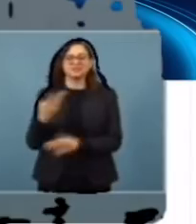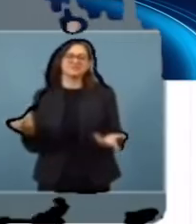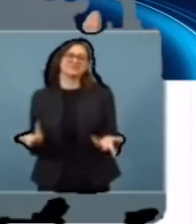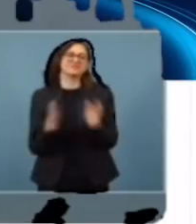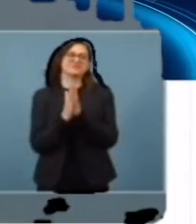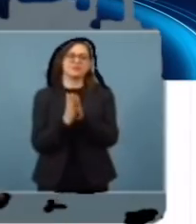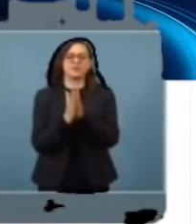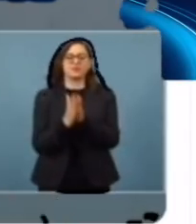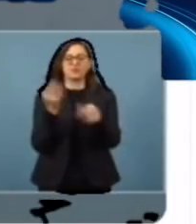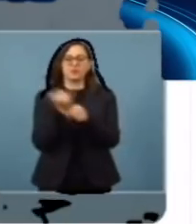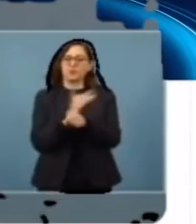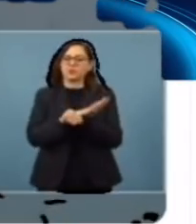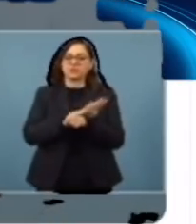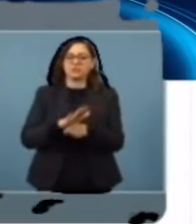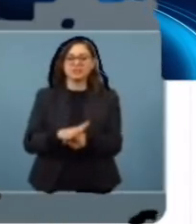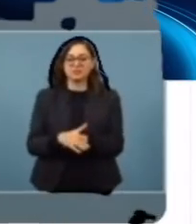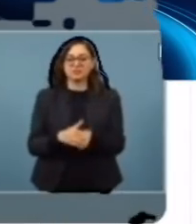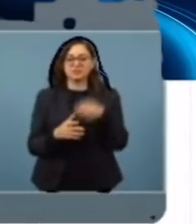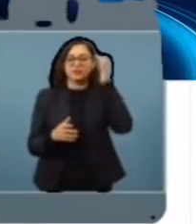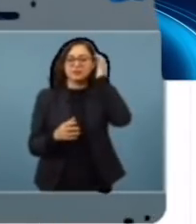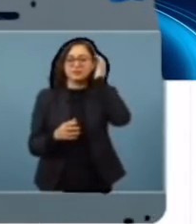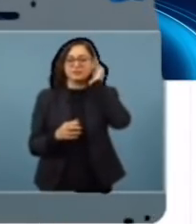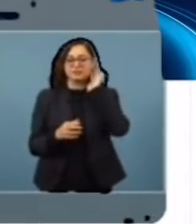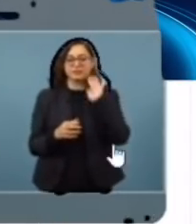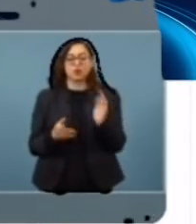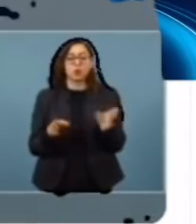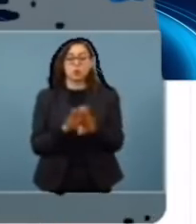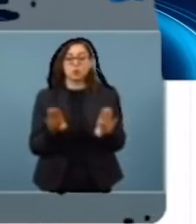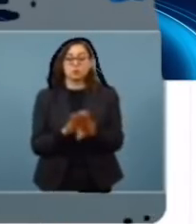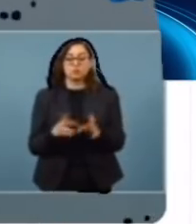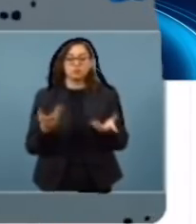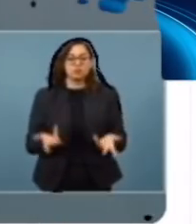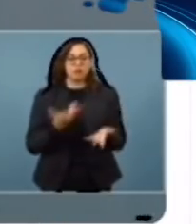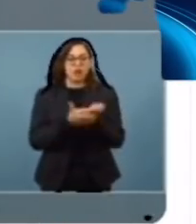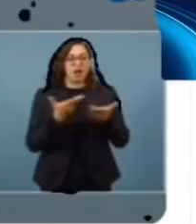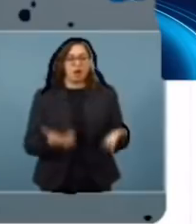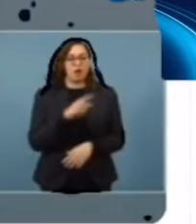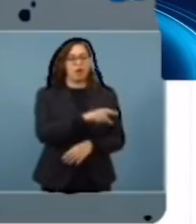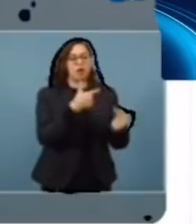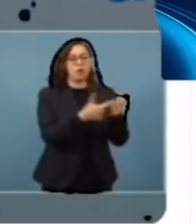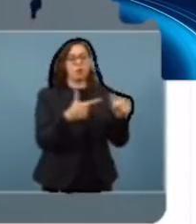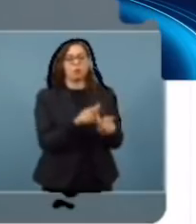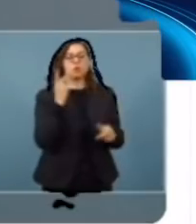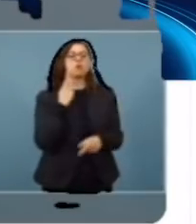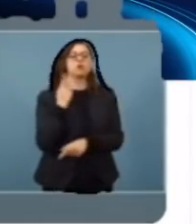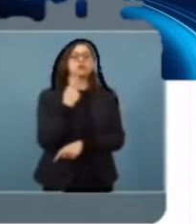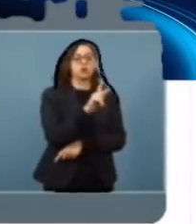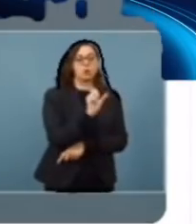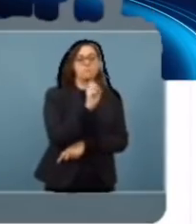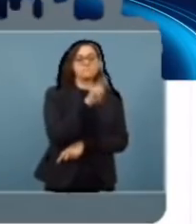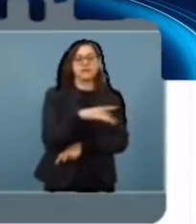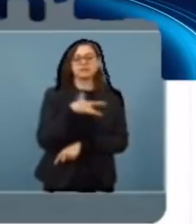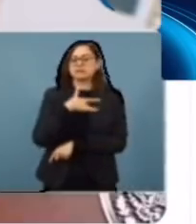¿Sabe? Porque de una u otra forma el hecho de que el PAN busque el diálogo, ¿no? Pues es